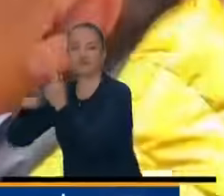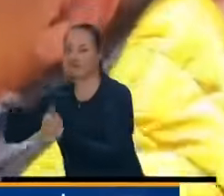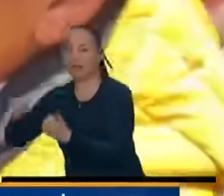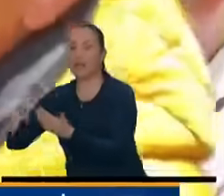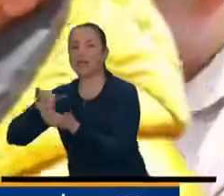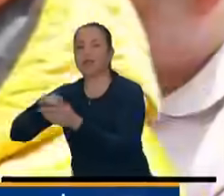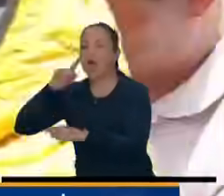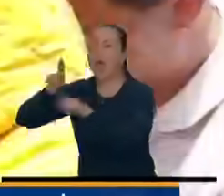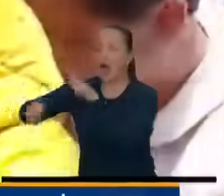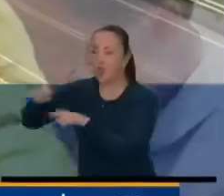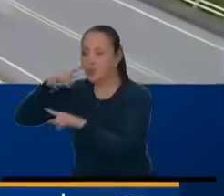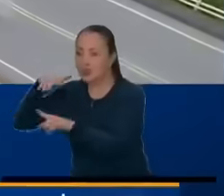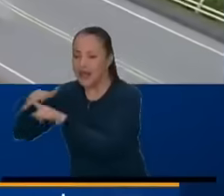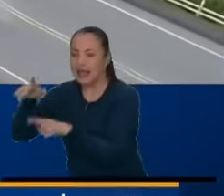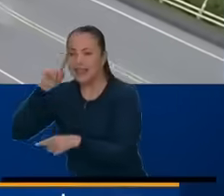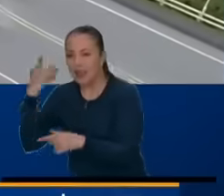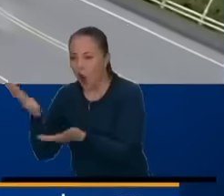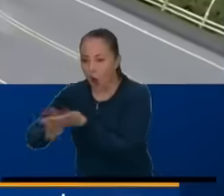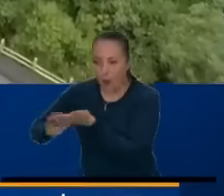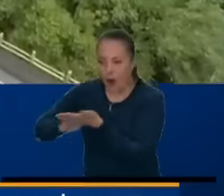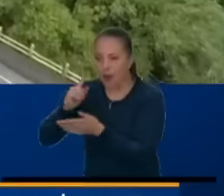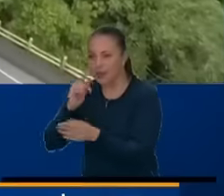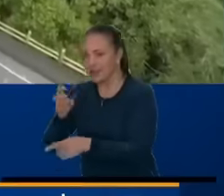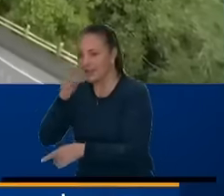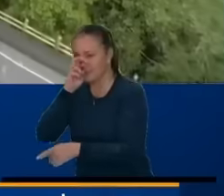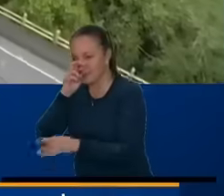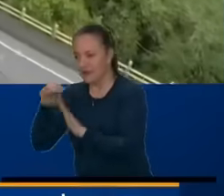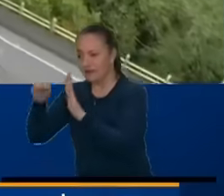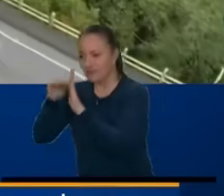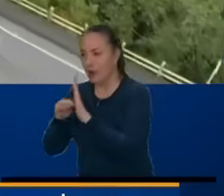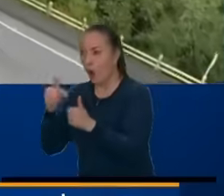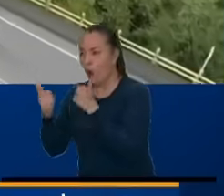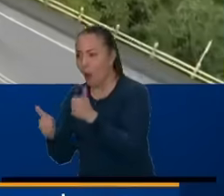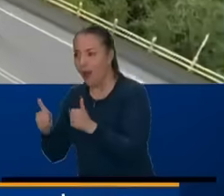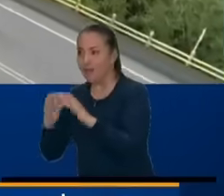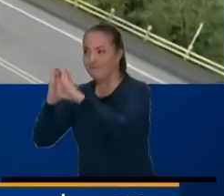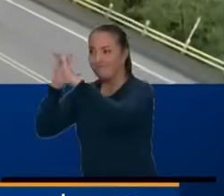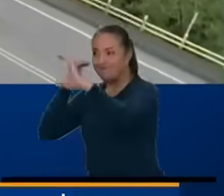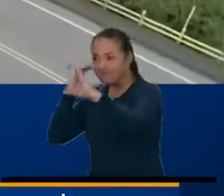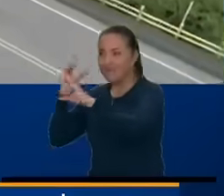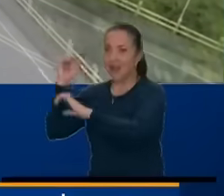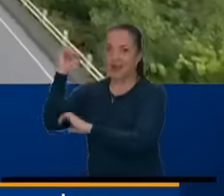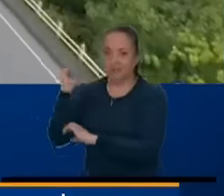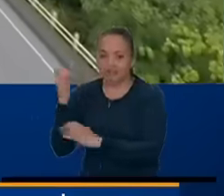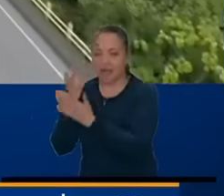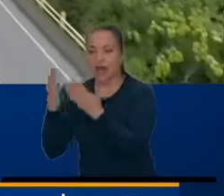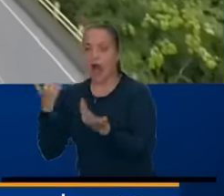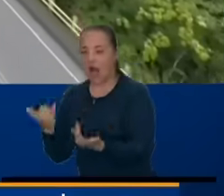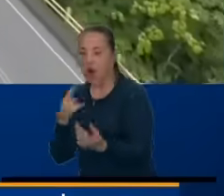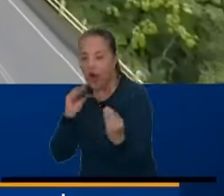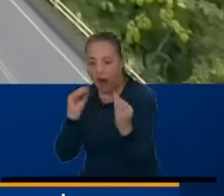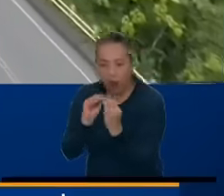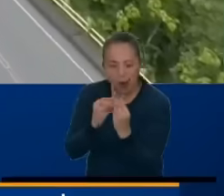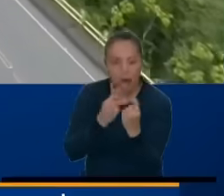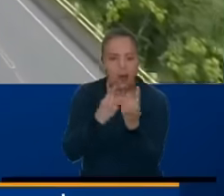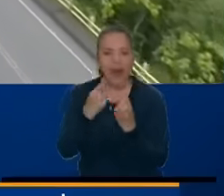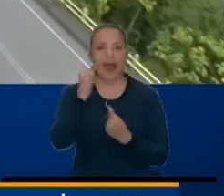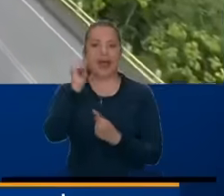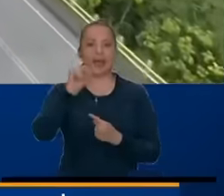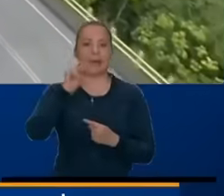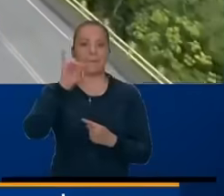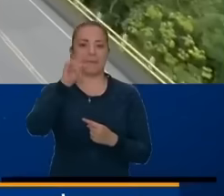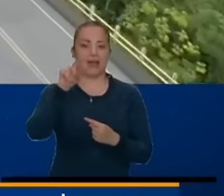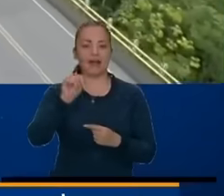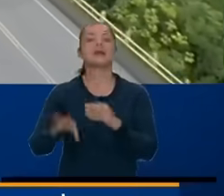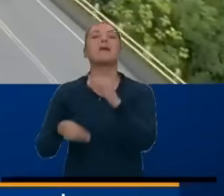estructuras, entonces tendríamos que establecer una restricción de carga. Eso se está revisando ya por equipo del Invías y adicionalmente,